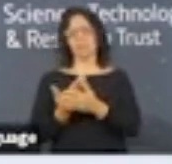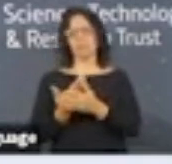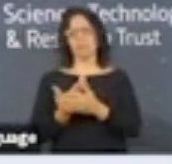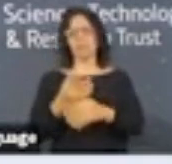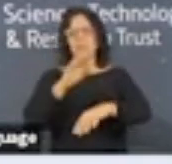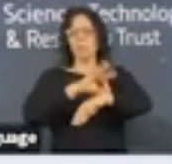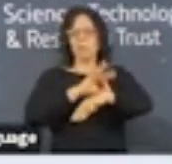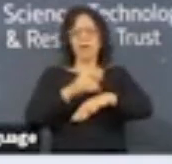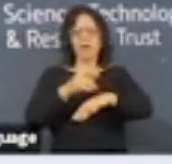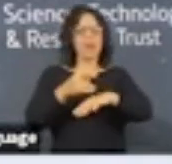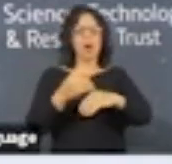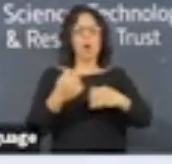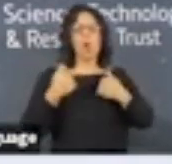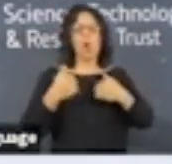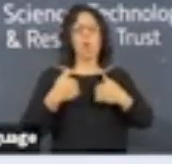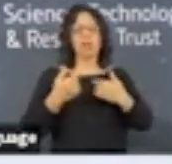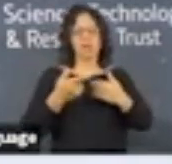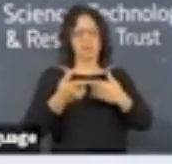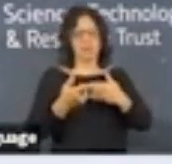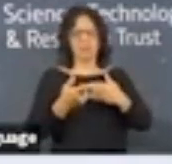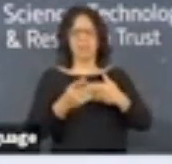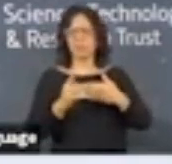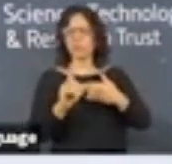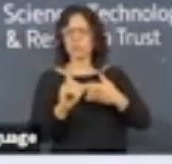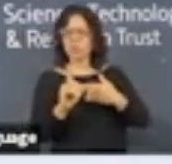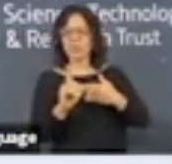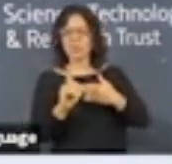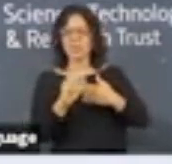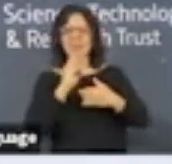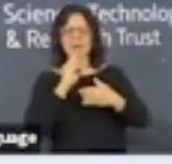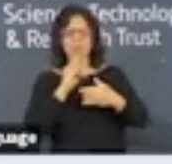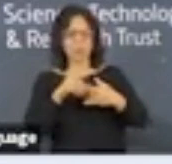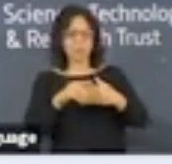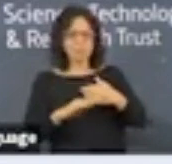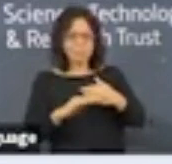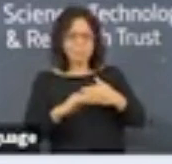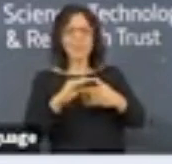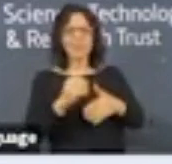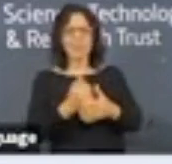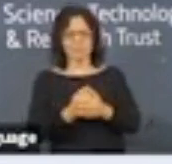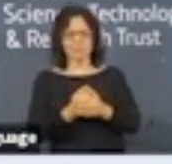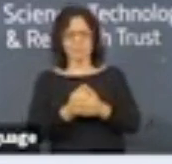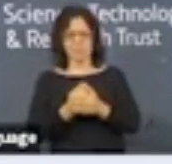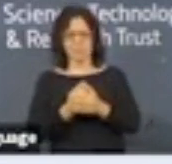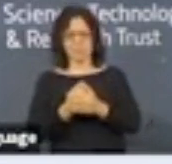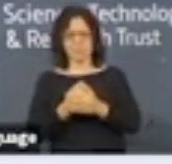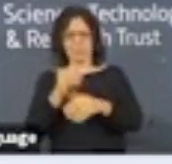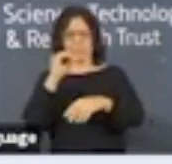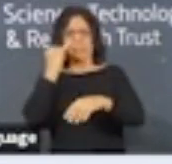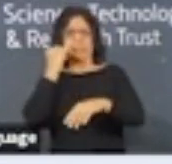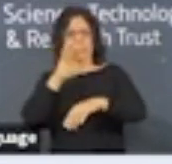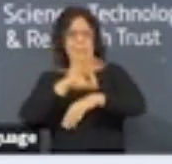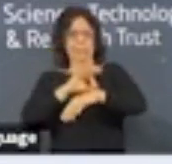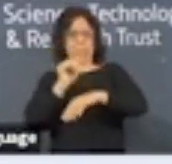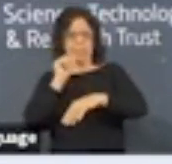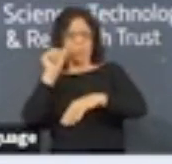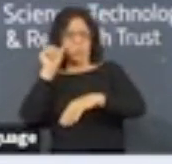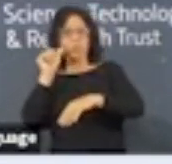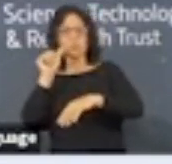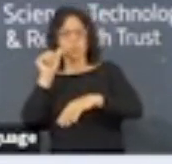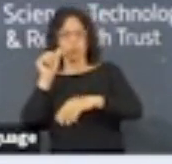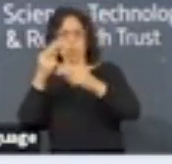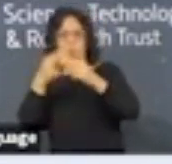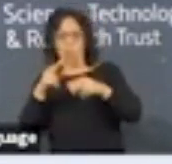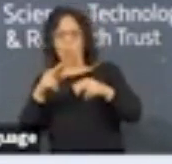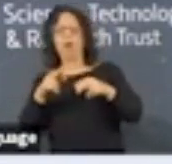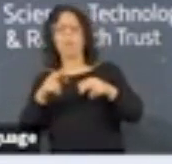agua. Los adultos del mosquito colocan sus huevos, en el caso de Aedes aegypti, en